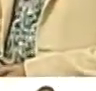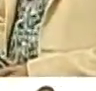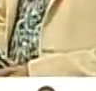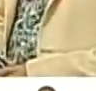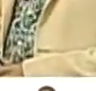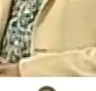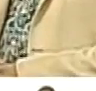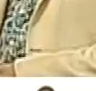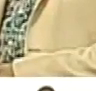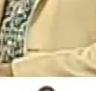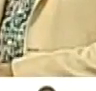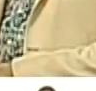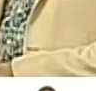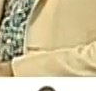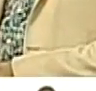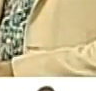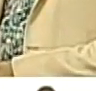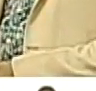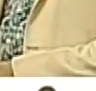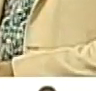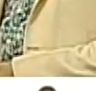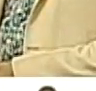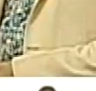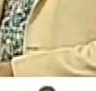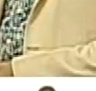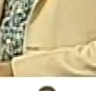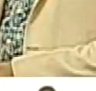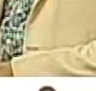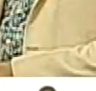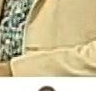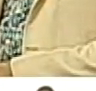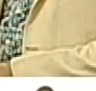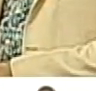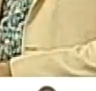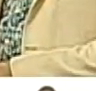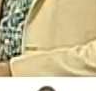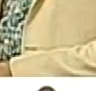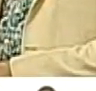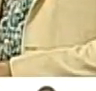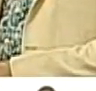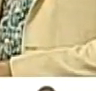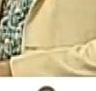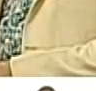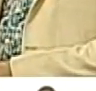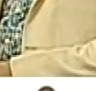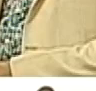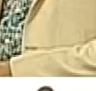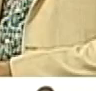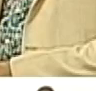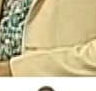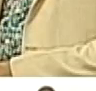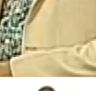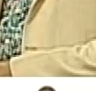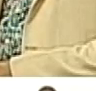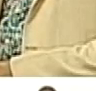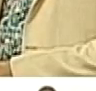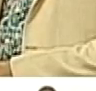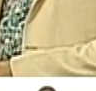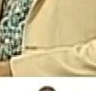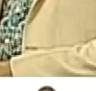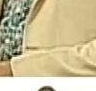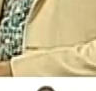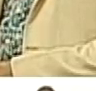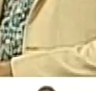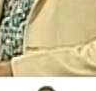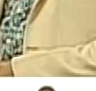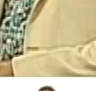de regalo? Vamos a cantar la canción que se llama Venezuela para nuestro hermoso y bello país, como lo es Venezuela, que